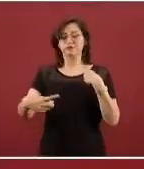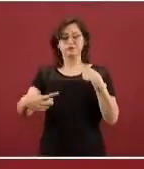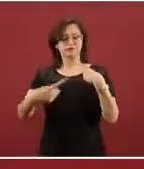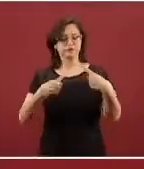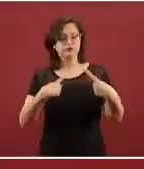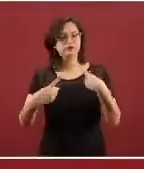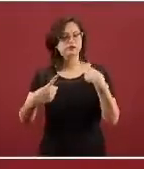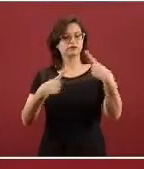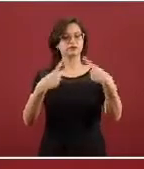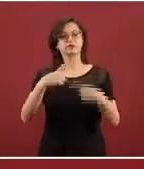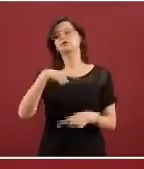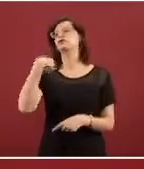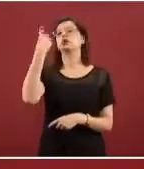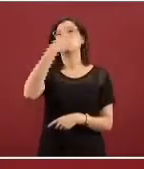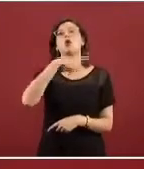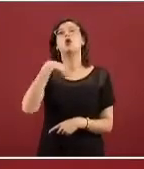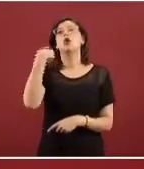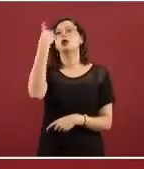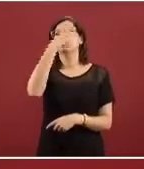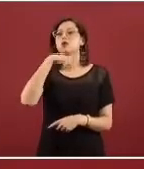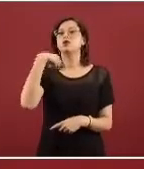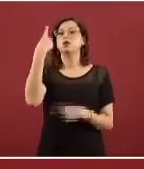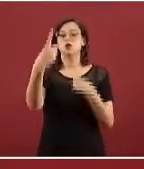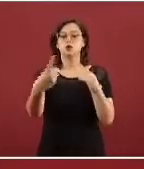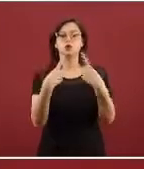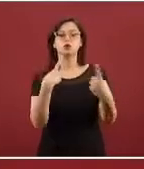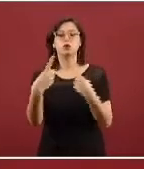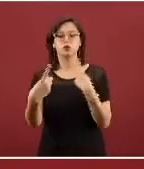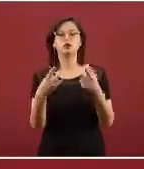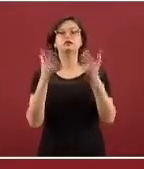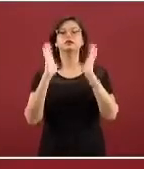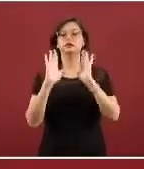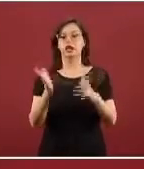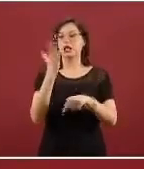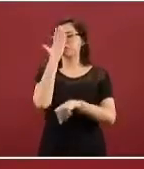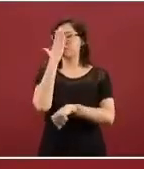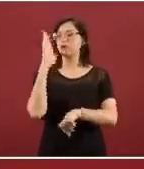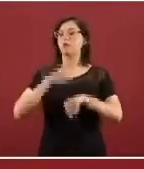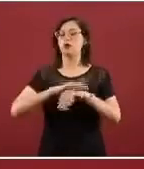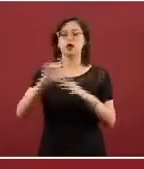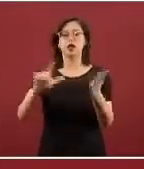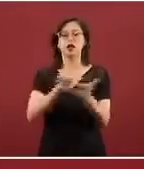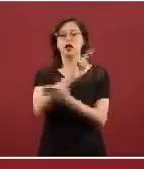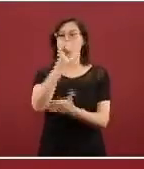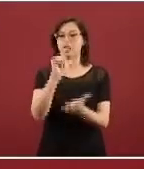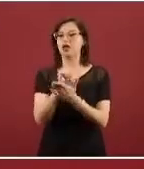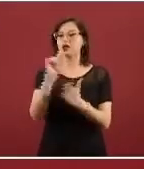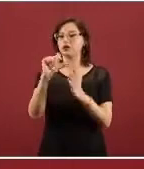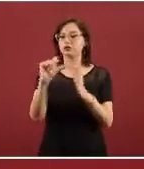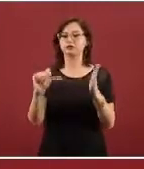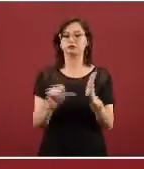debates, horas y horas, ya casi me aprendí de memoria los artículos.